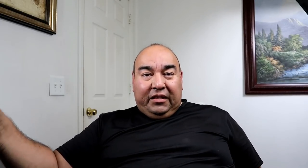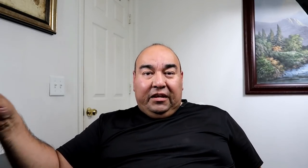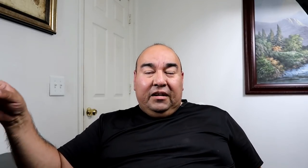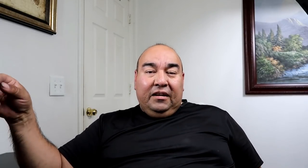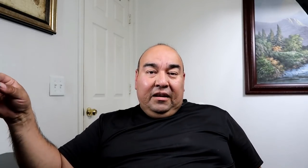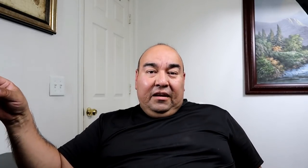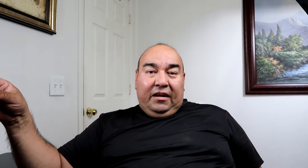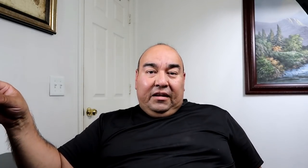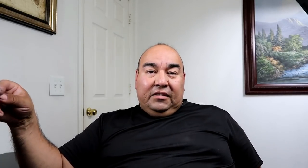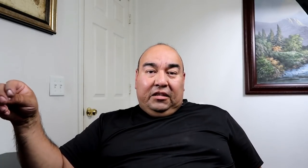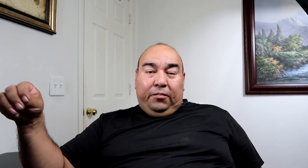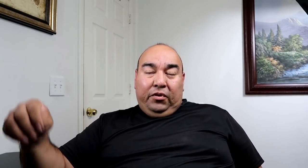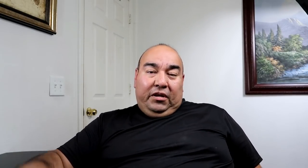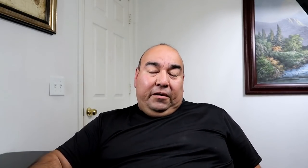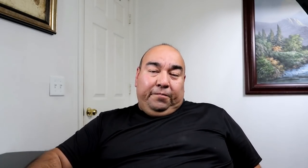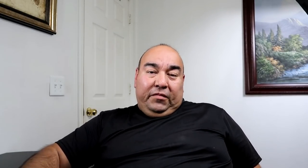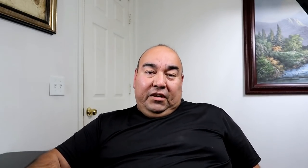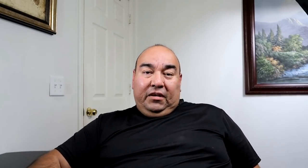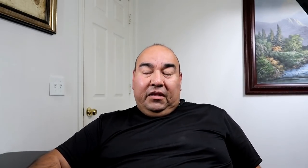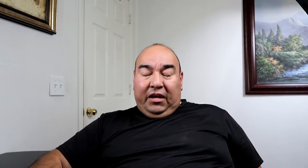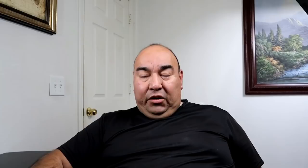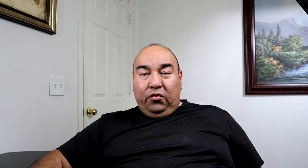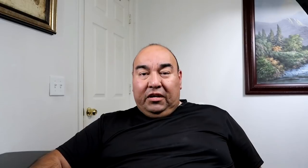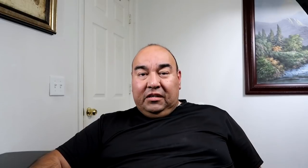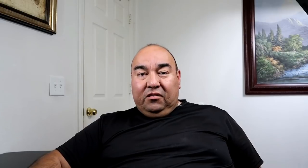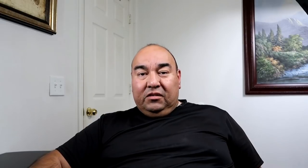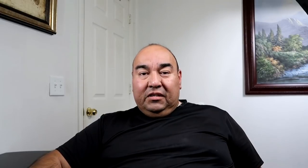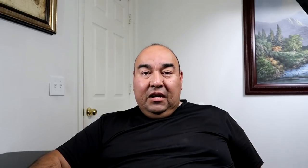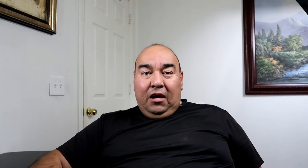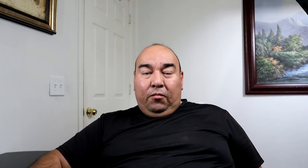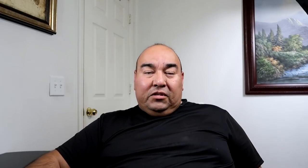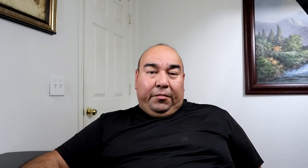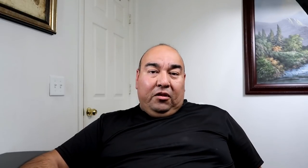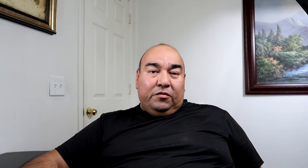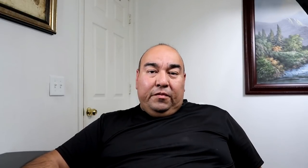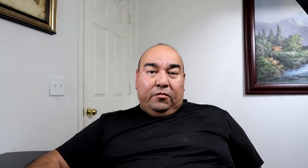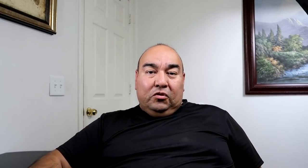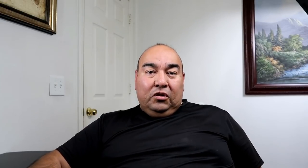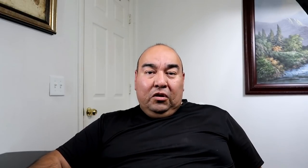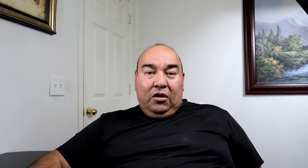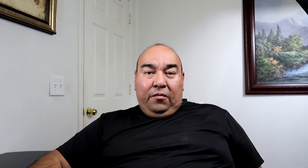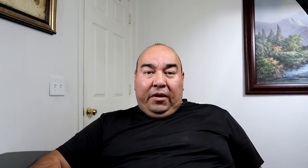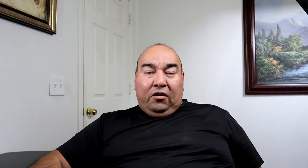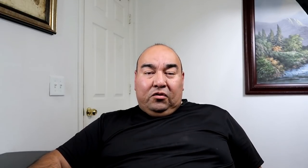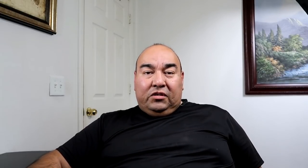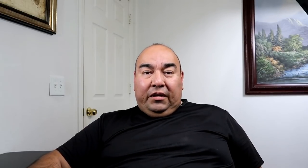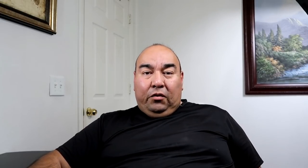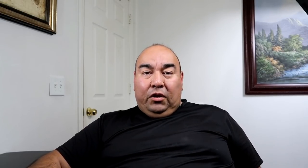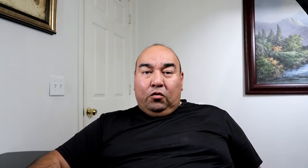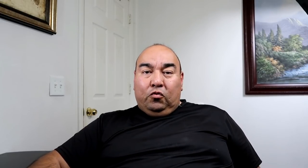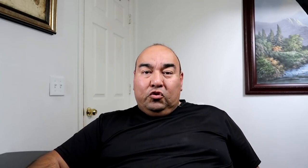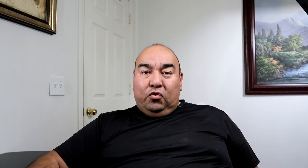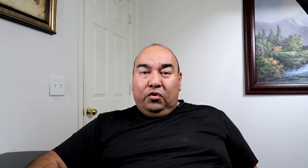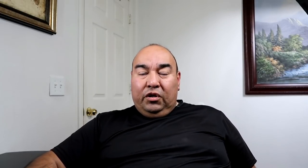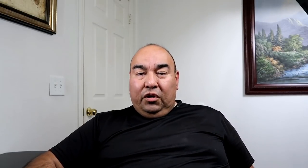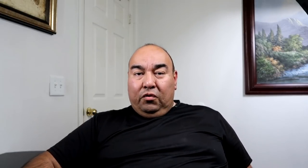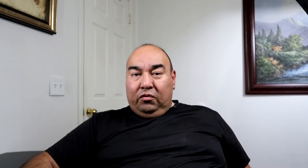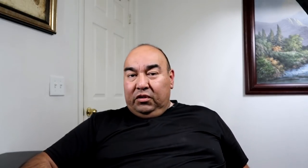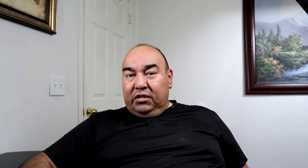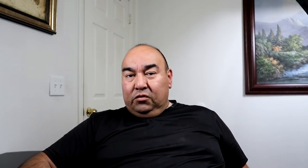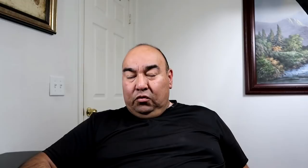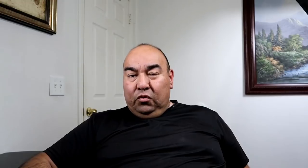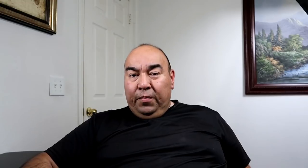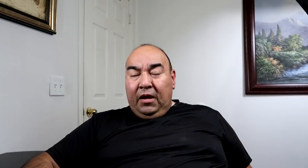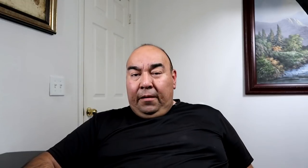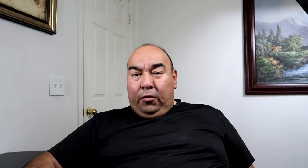tiene que repartir ese tipo de ayudas. Entonces, pues también los mismos bancos no están ayudando mucho en